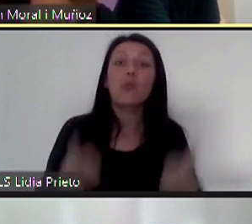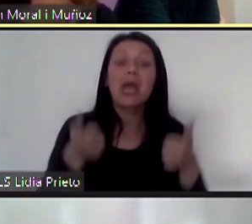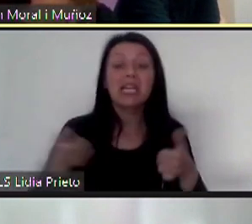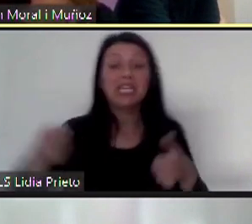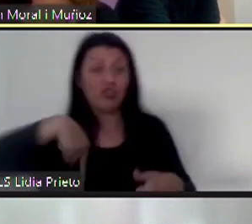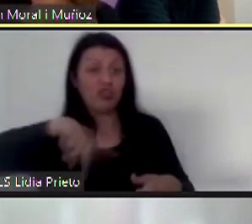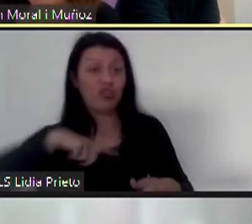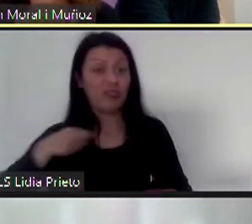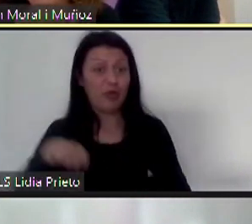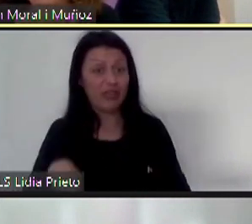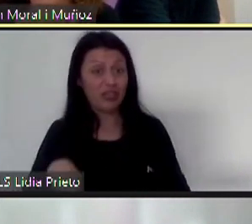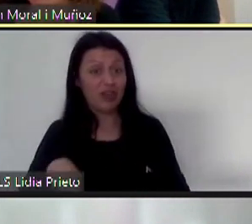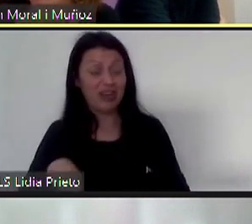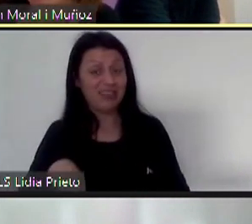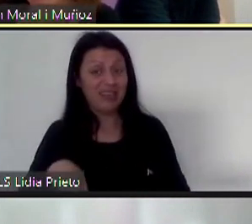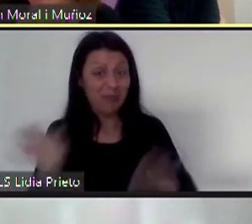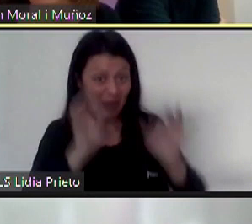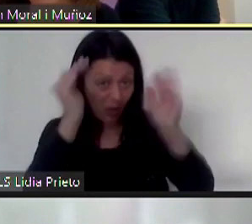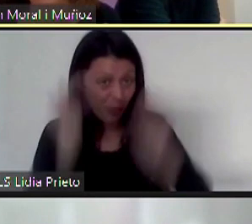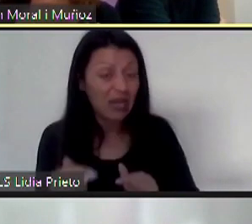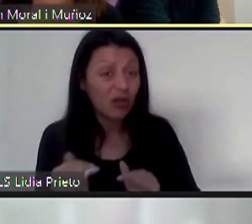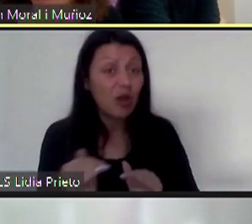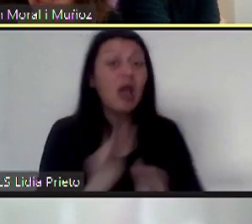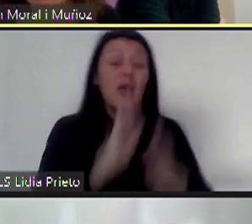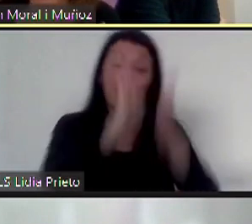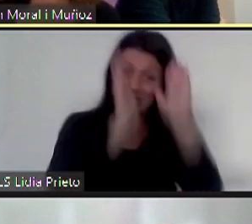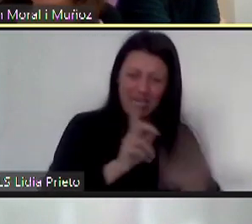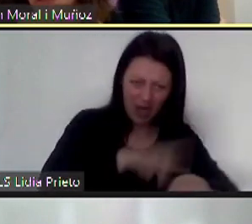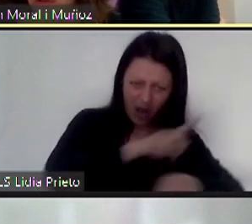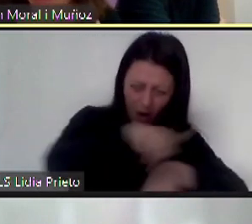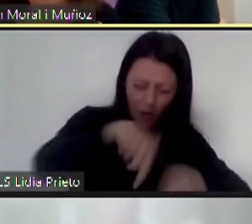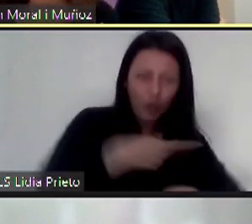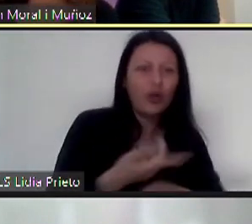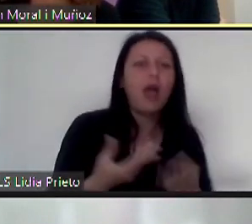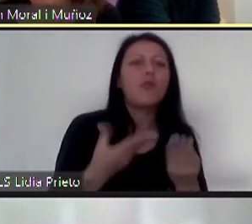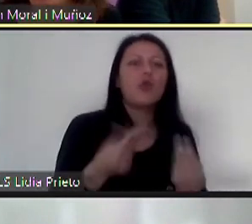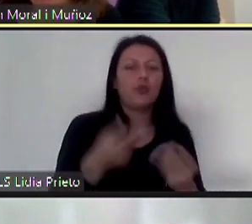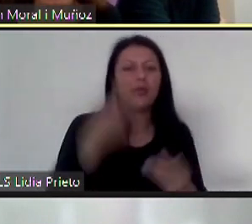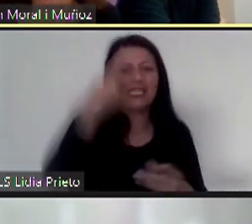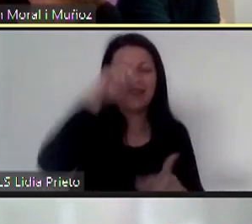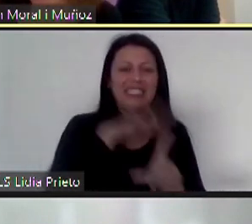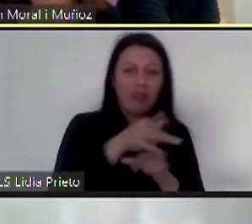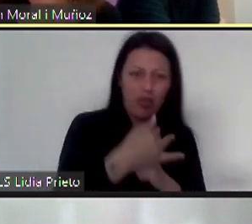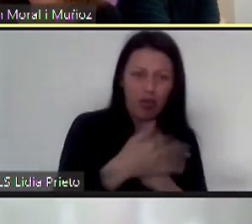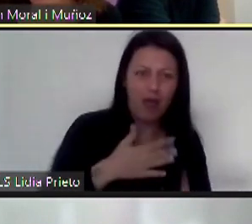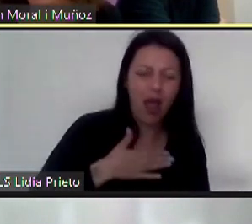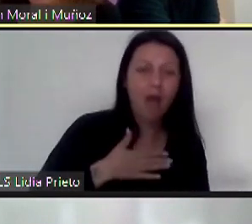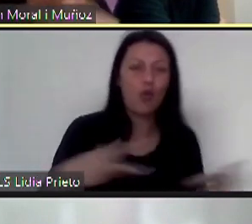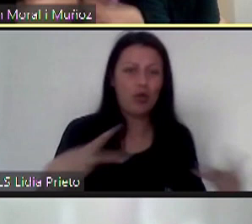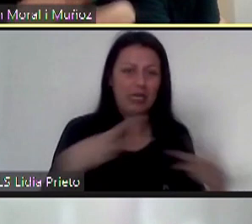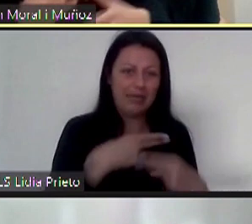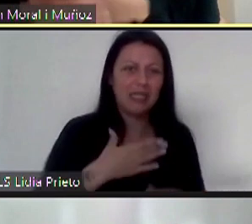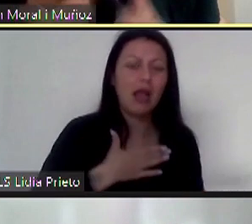de profesionales, porque le han dedicado horas a terapia, a conocerse, a saber sus situaciones, a saber sus límites, cosas que en el día